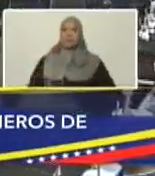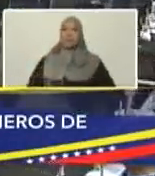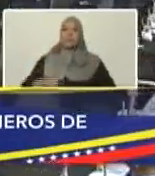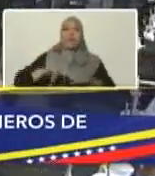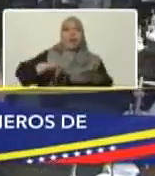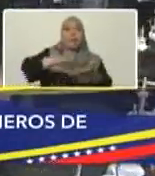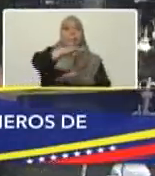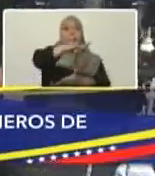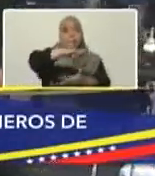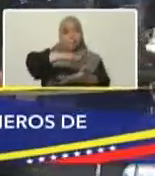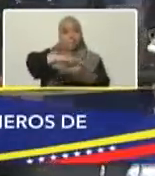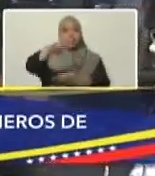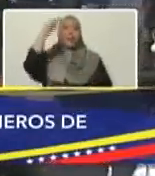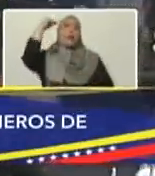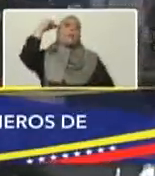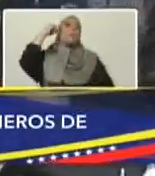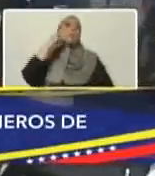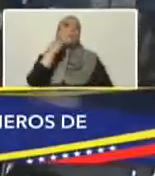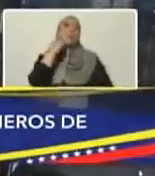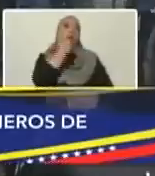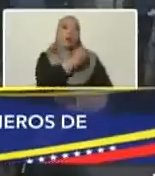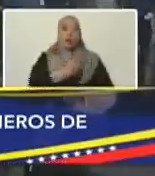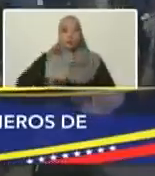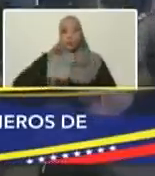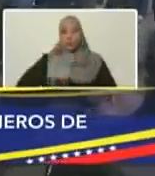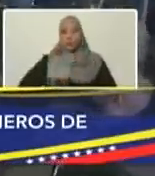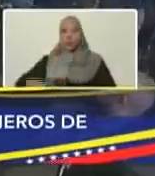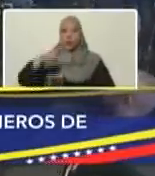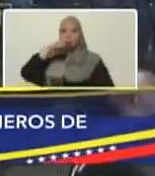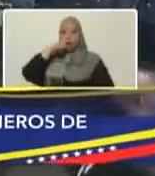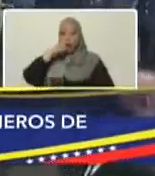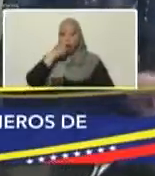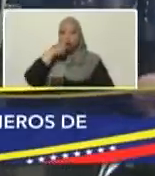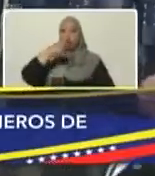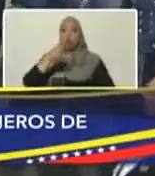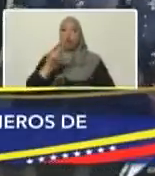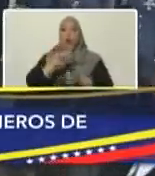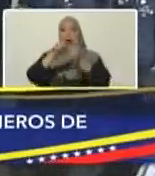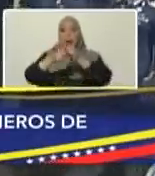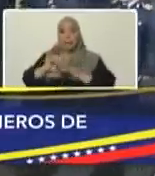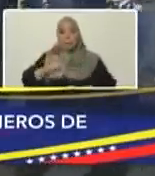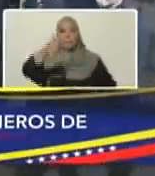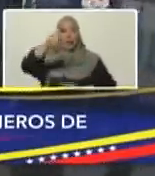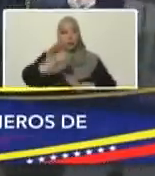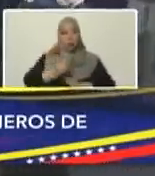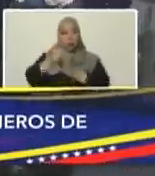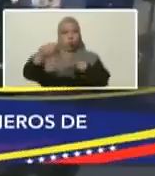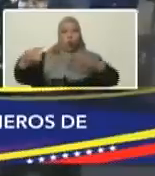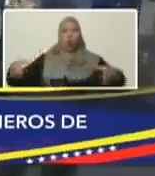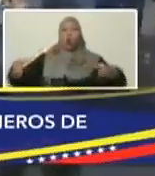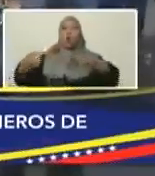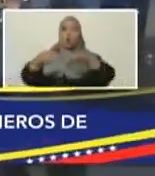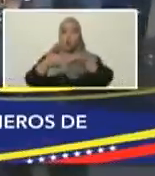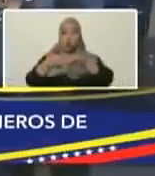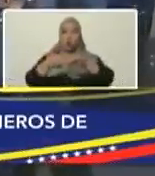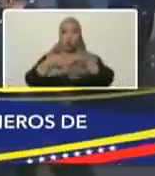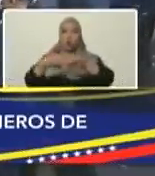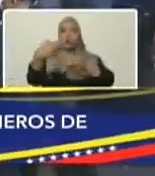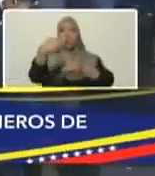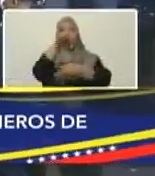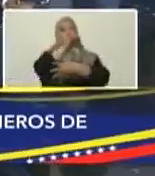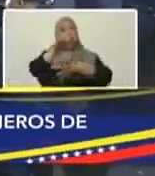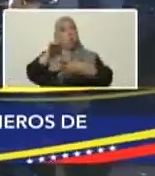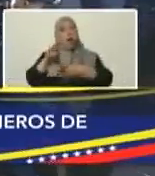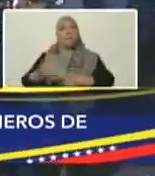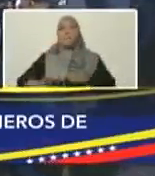militar bolivariana por parte del presidente constitucional Nicolás Maduro. Un cuerpo castrense con carácter